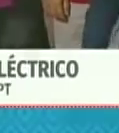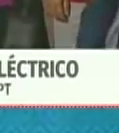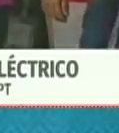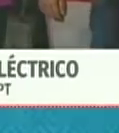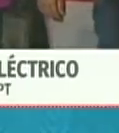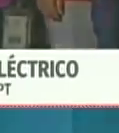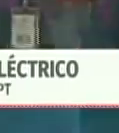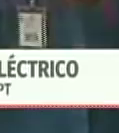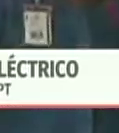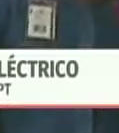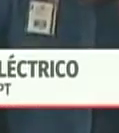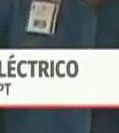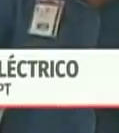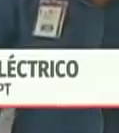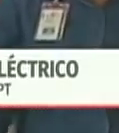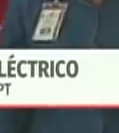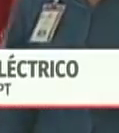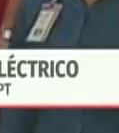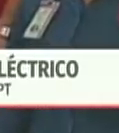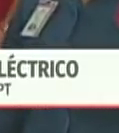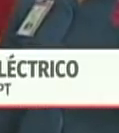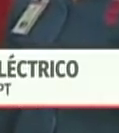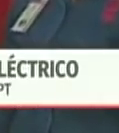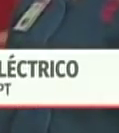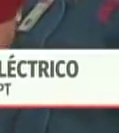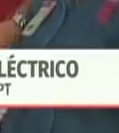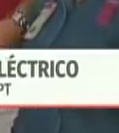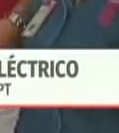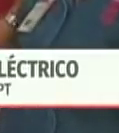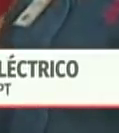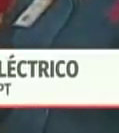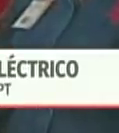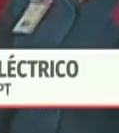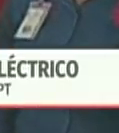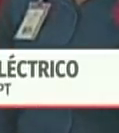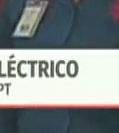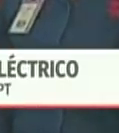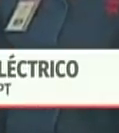Tenemos muy buenas noticias, pero que no vamos a darle a conocer sino a usted,